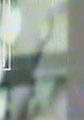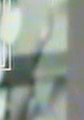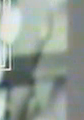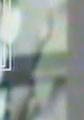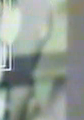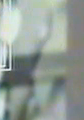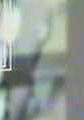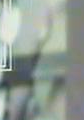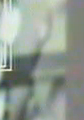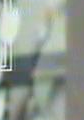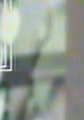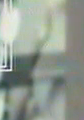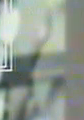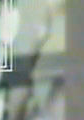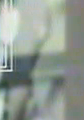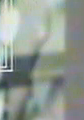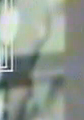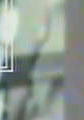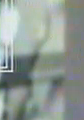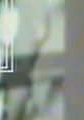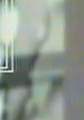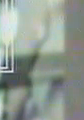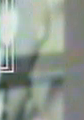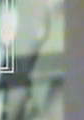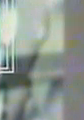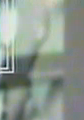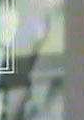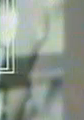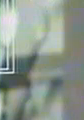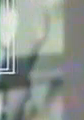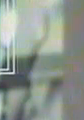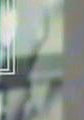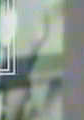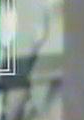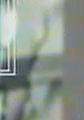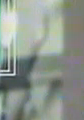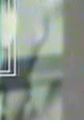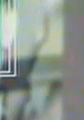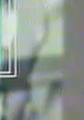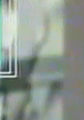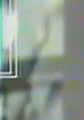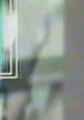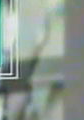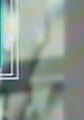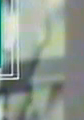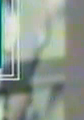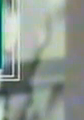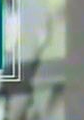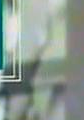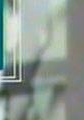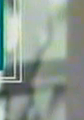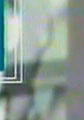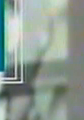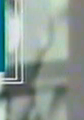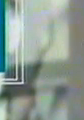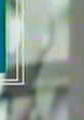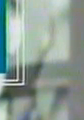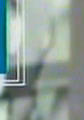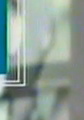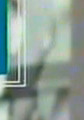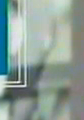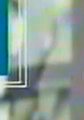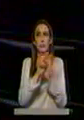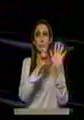en 425.8 millones de dólares, siendo los días de feriado por carnaval, los que registraron el mayor movimiento con 64.7 millones